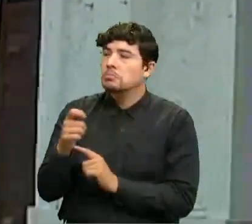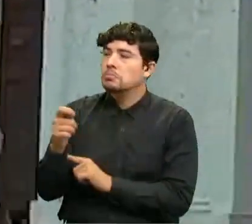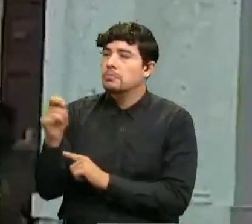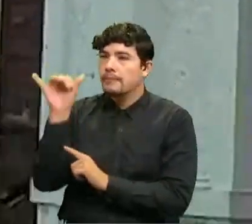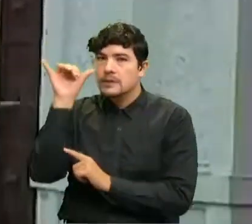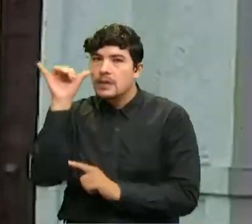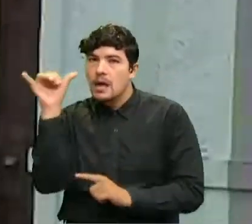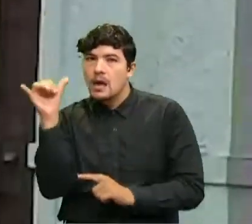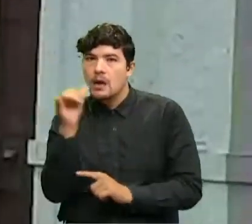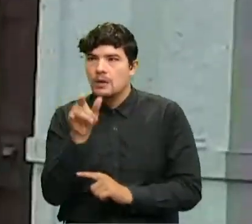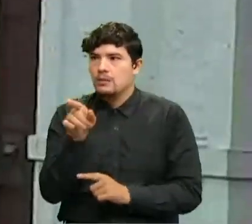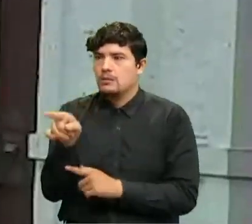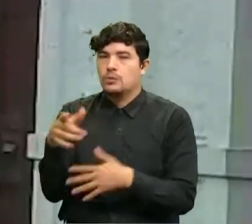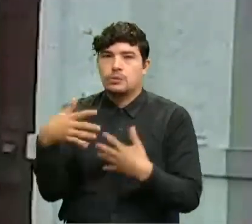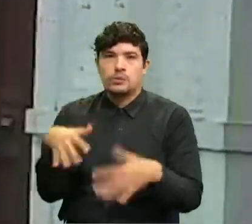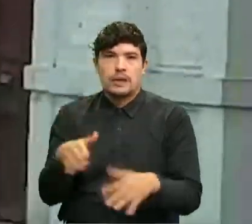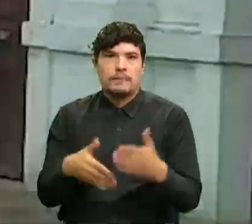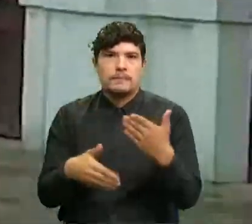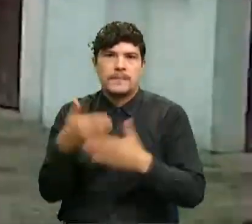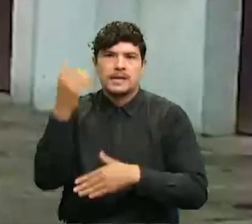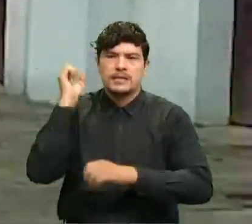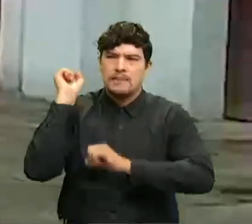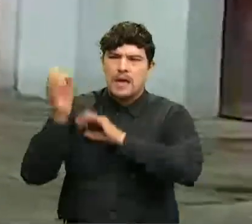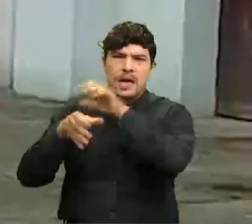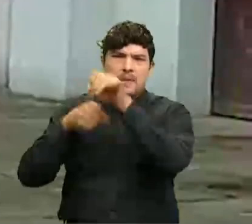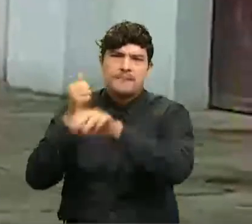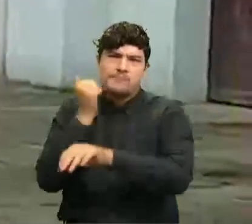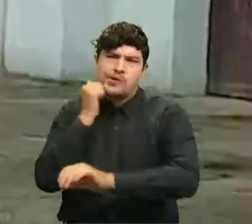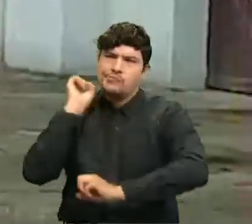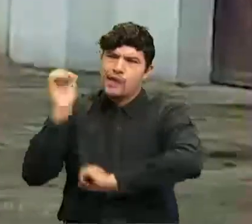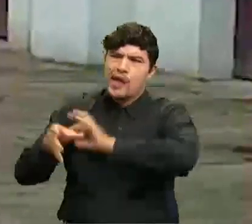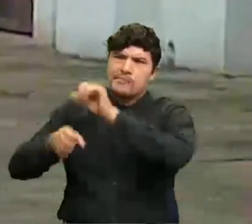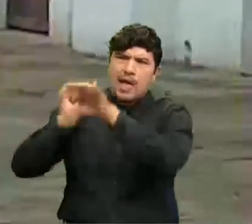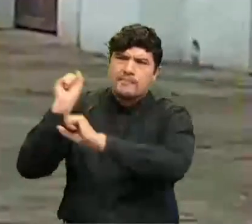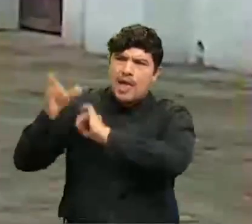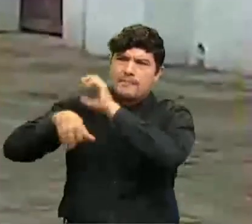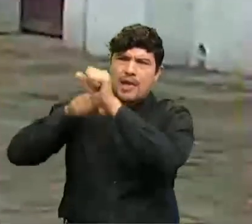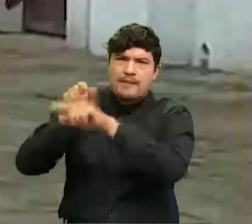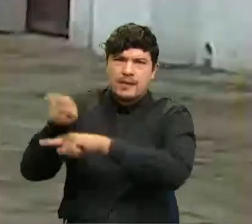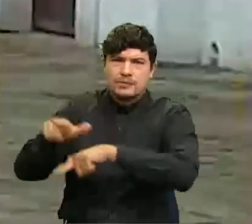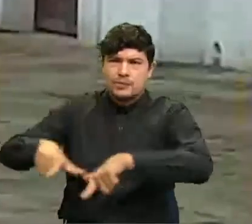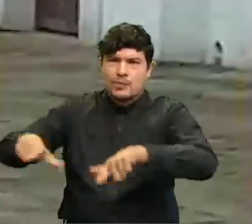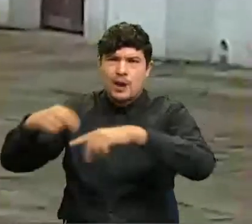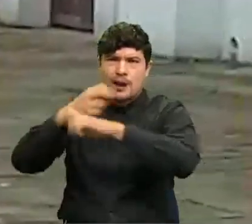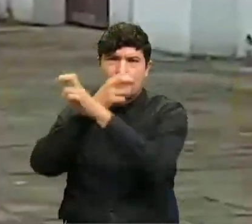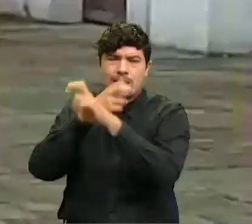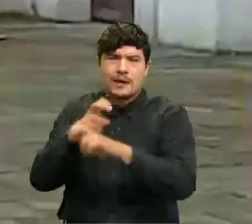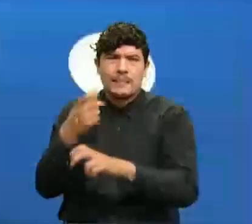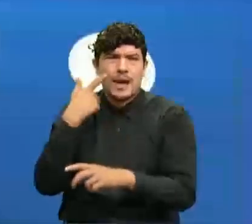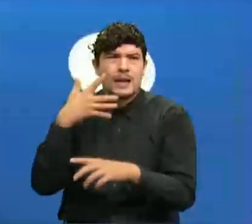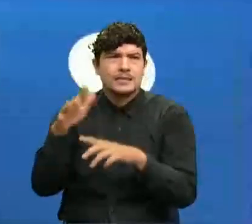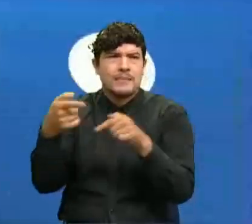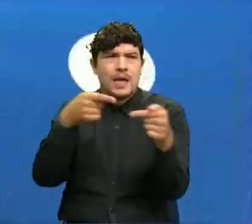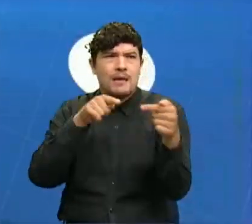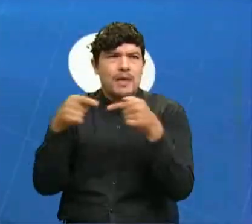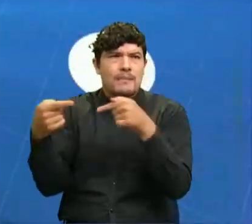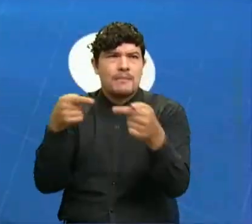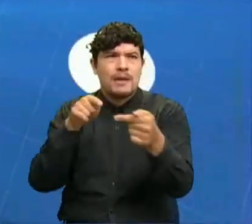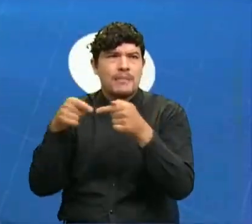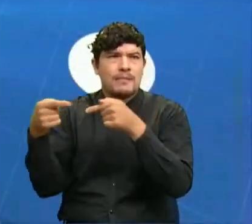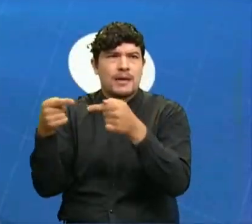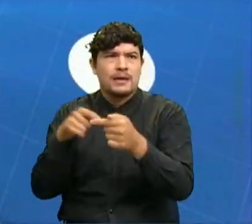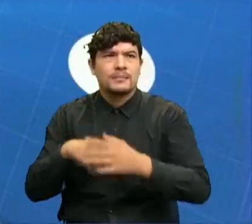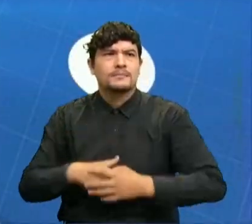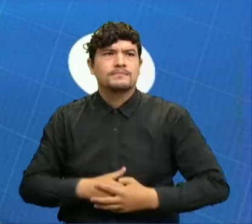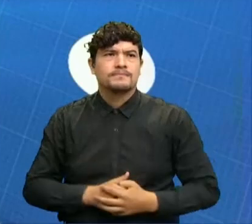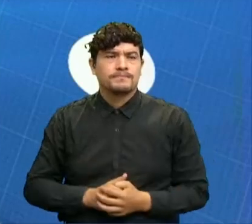y tiraron bolos en la vivienda y después llegaron hasta el parque y comenzaron casi a pelear entre ellos mismos porque ninguno se